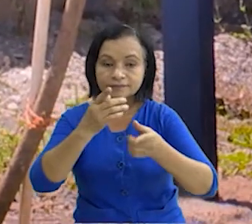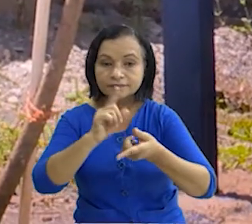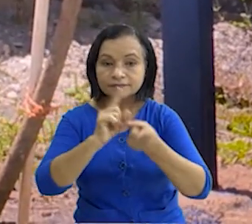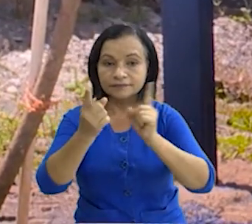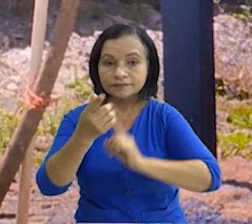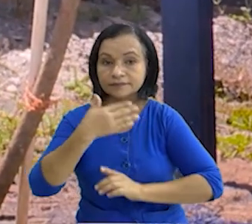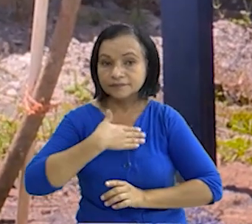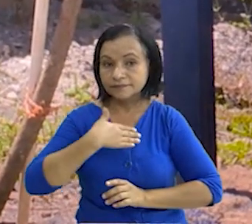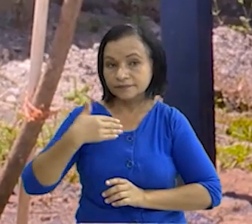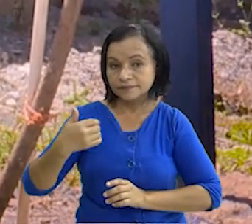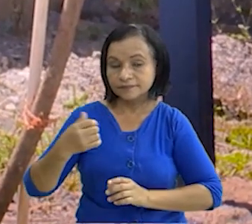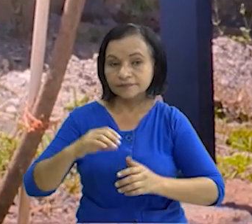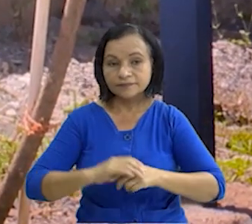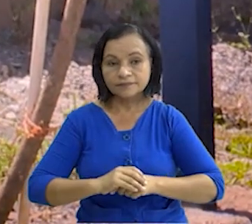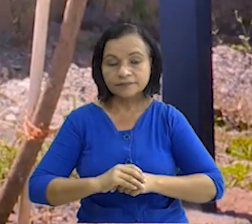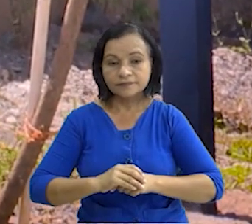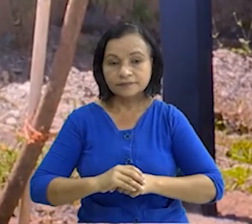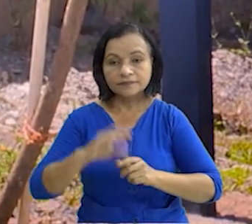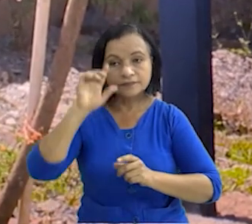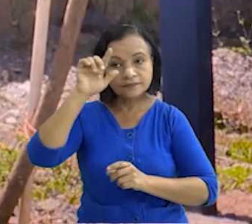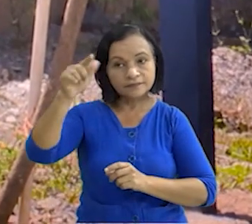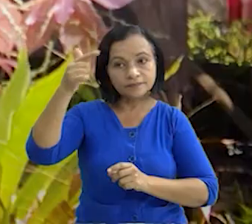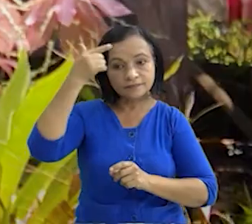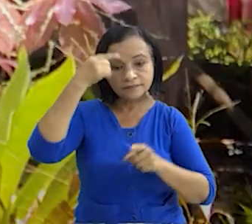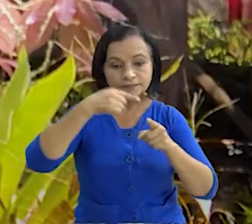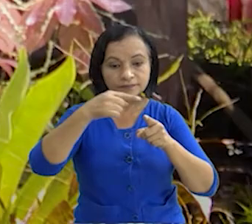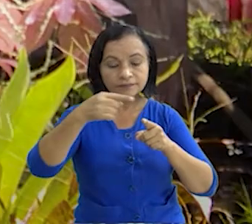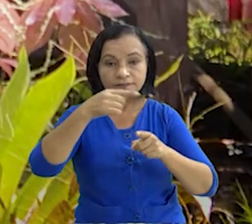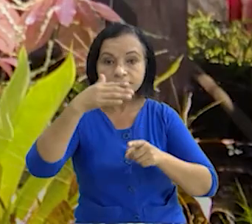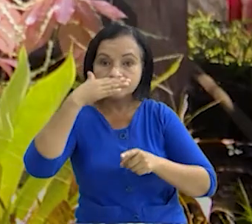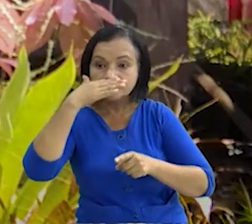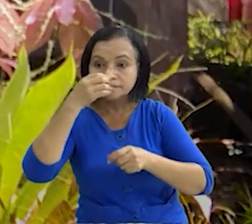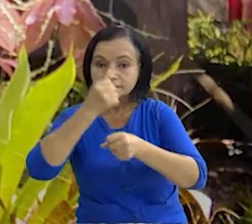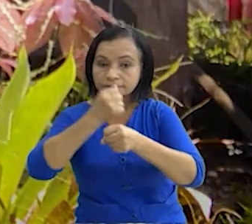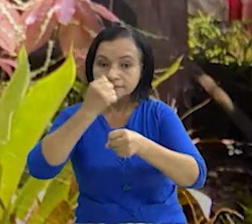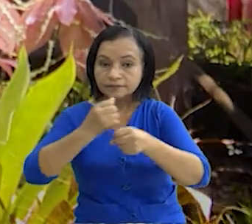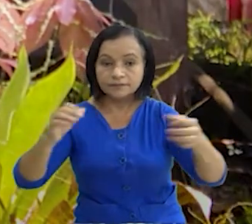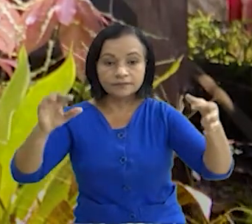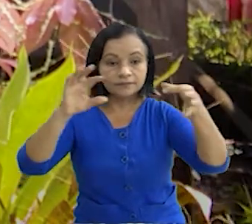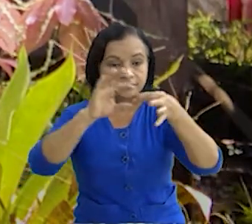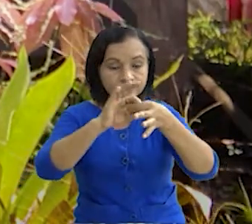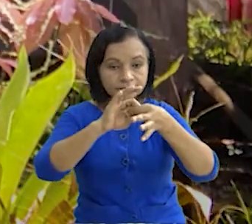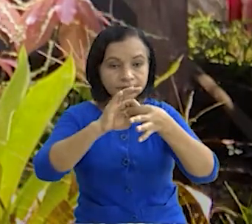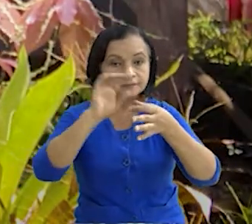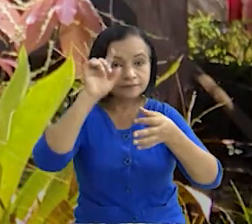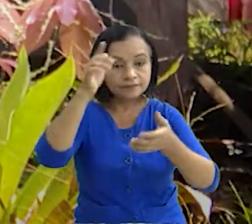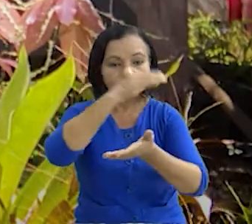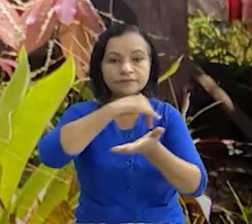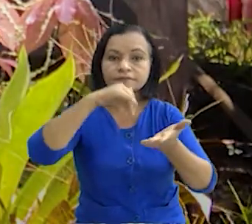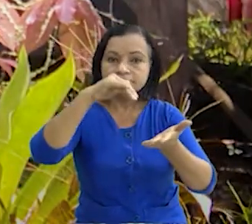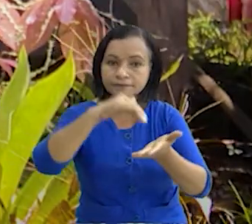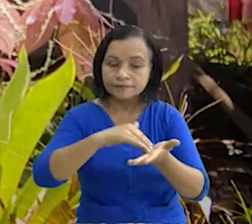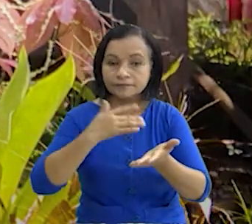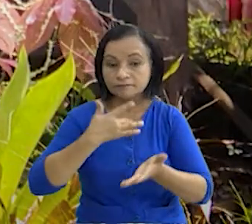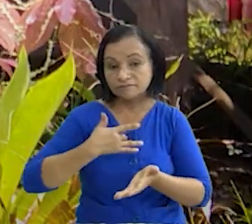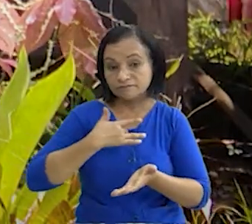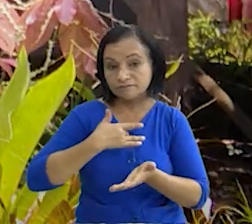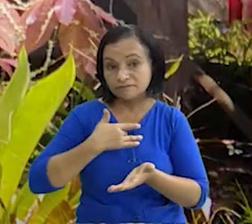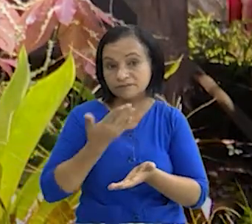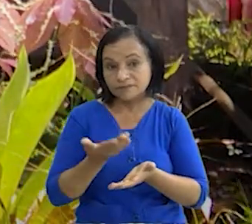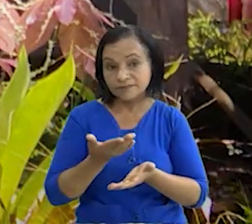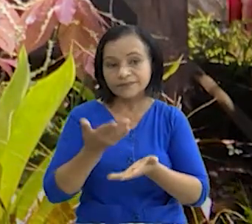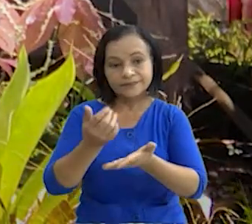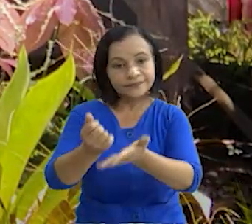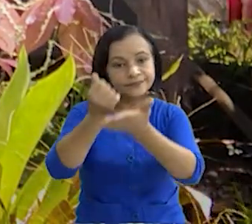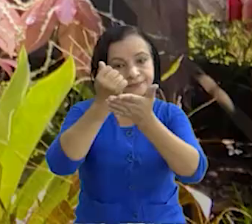mejorar. Necesitamos un gobierno municipal sandinista que trabaje a la par de nuestro gobierno central, ¿verdad? Porque esto nos va a